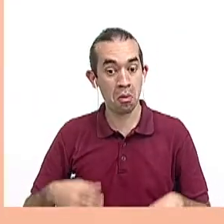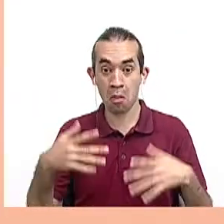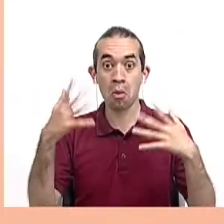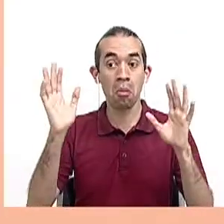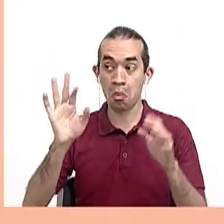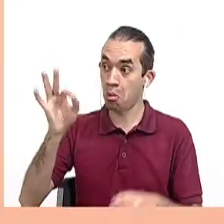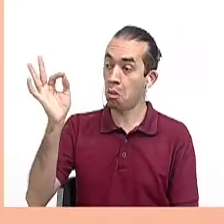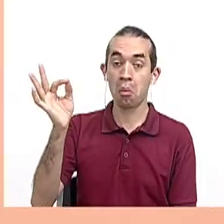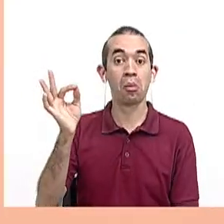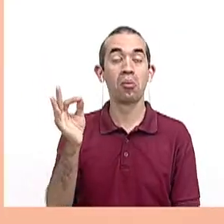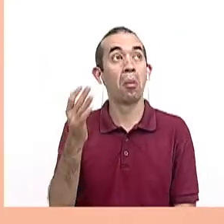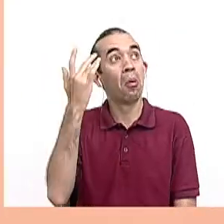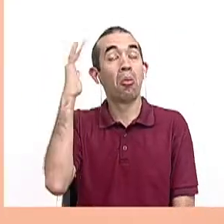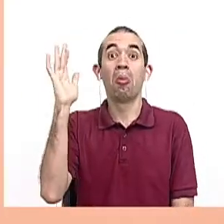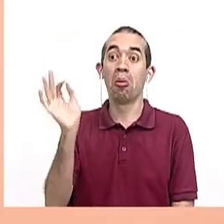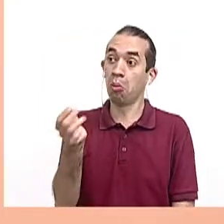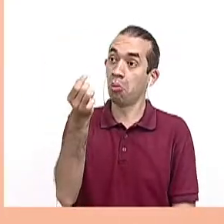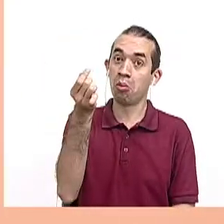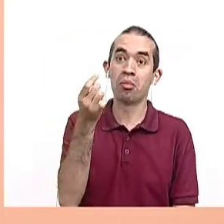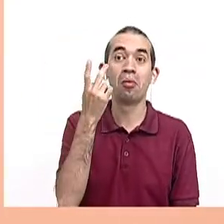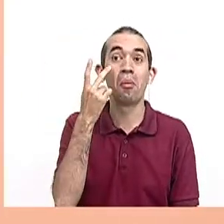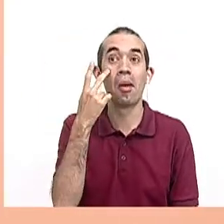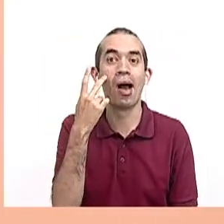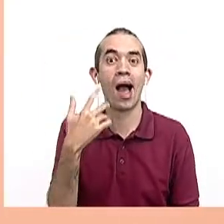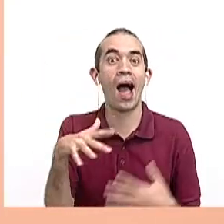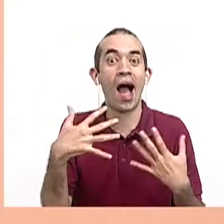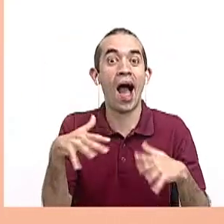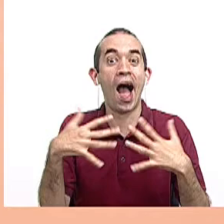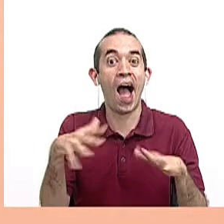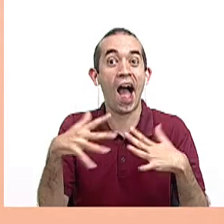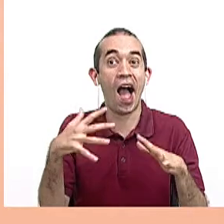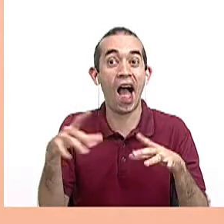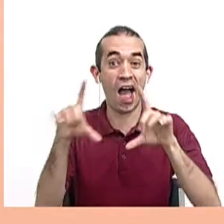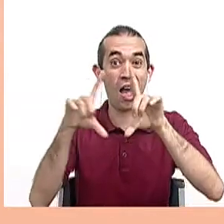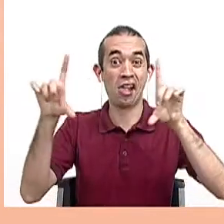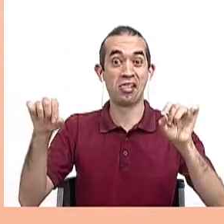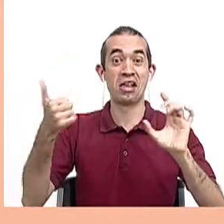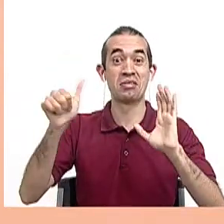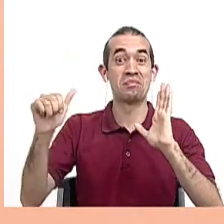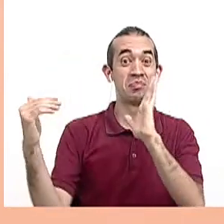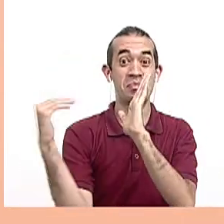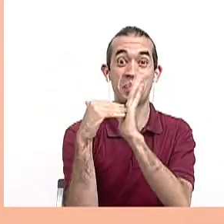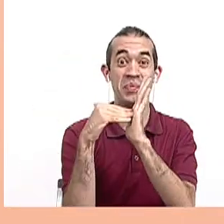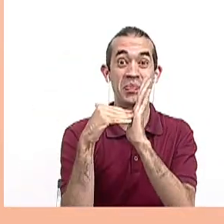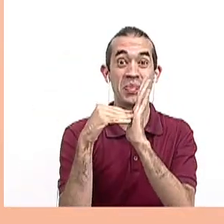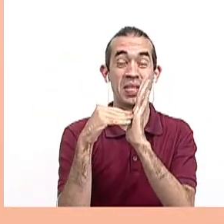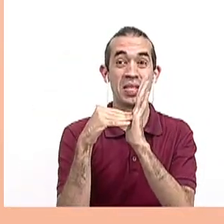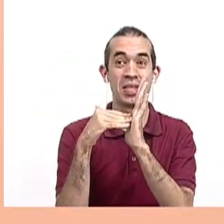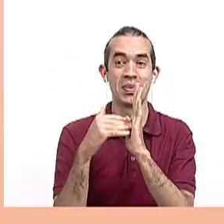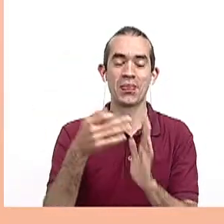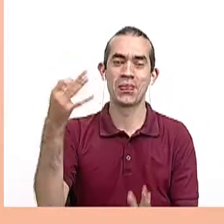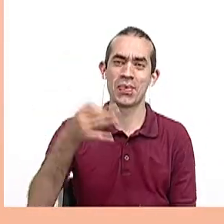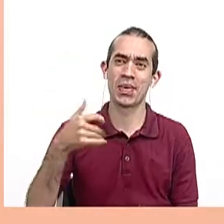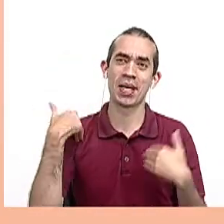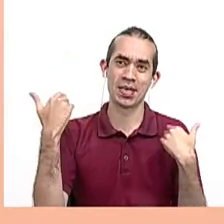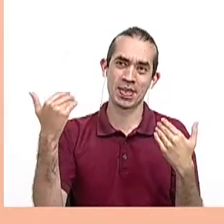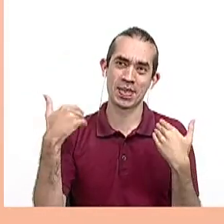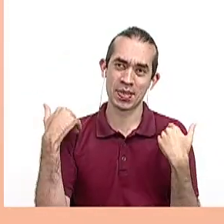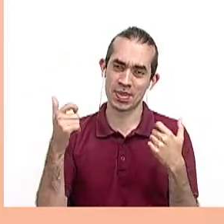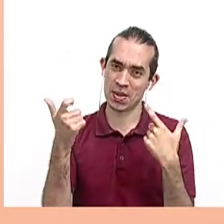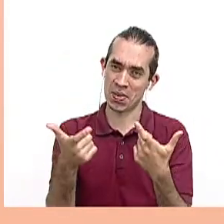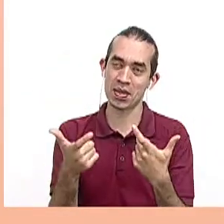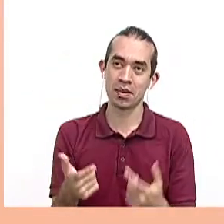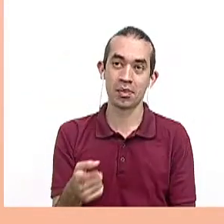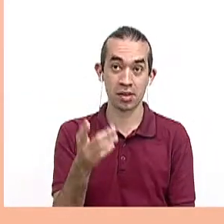ropa y que uno no sepa. Y vean, es un billete de 10,000. En serio, qué dicha. Por